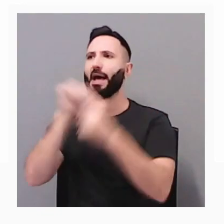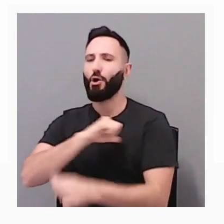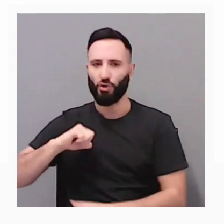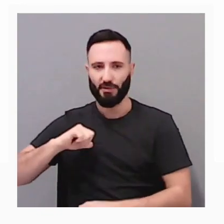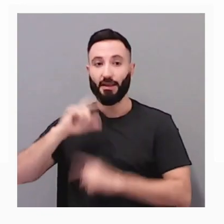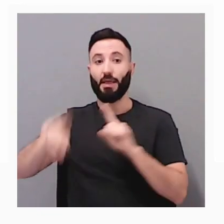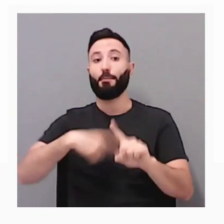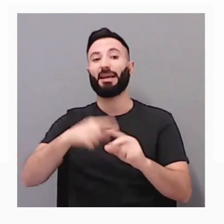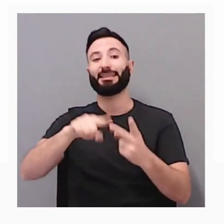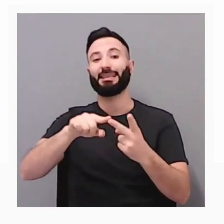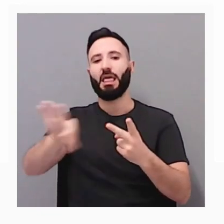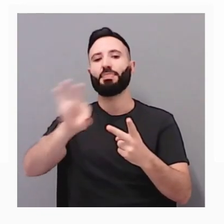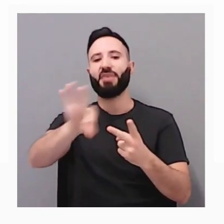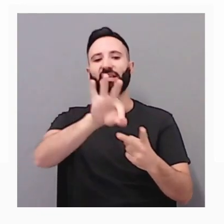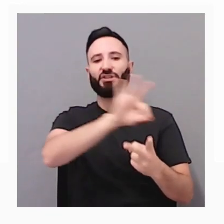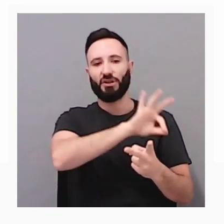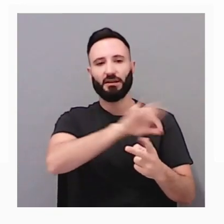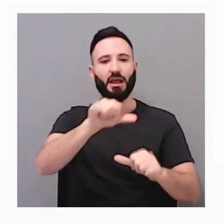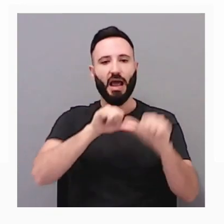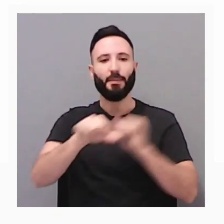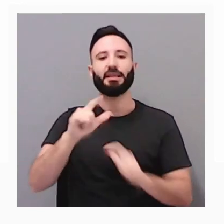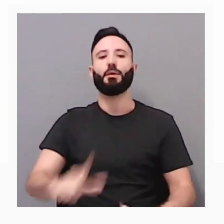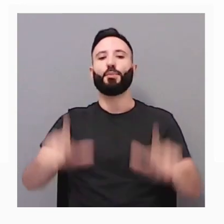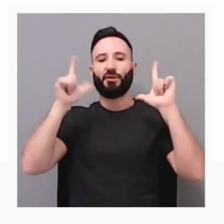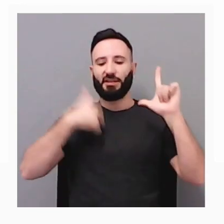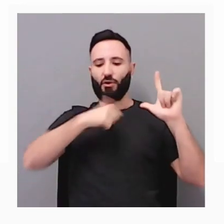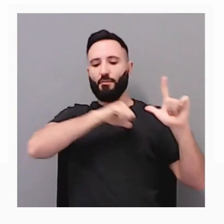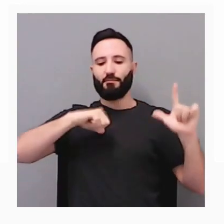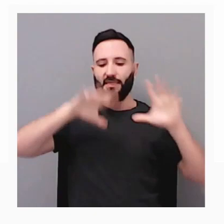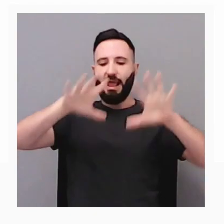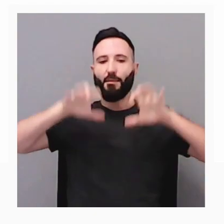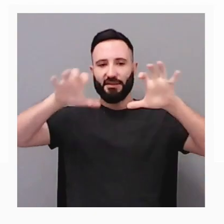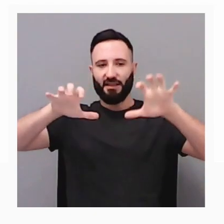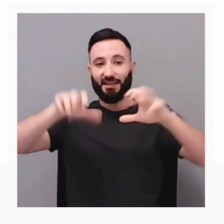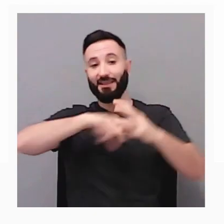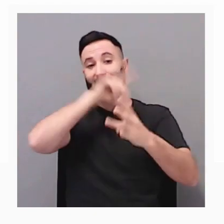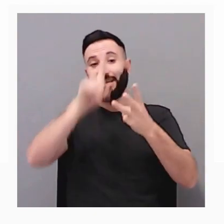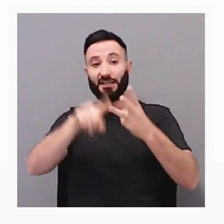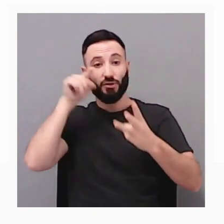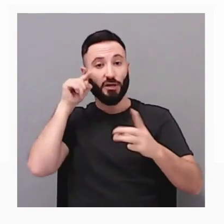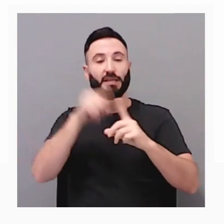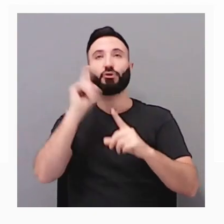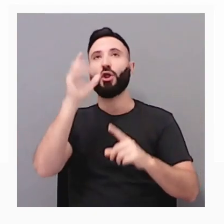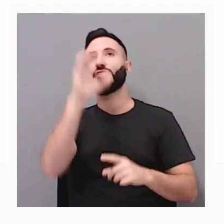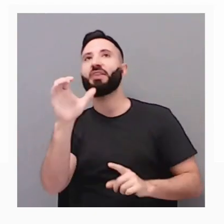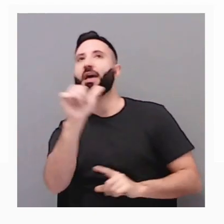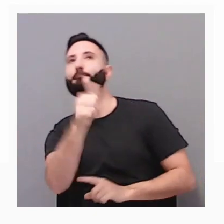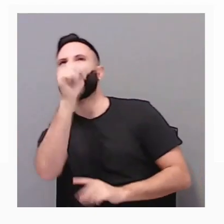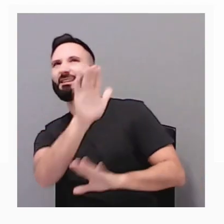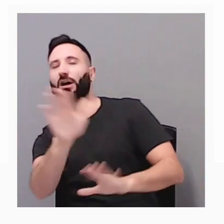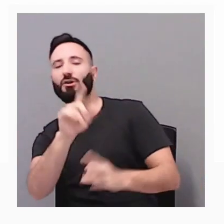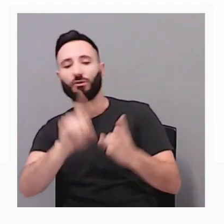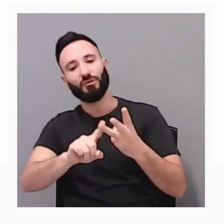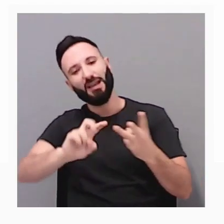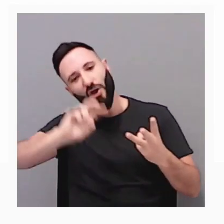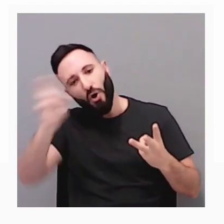de tomar decisiones para convertirse en protagonistas de su propio aprendizaje. Y todo esto no solo centrados en la ciencia, sino también desarrollando